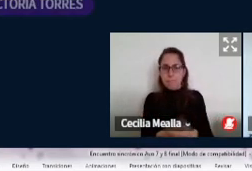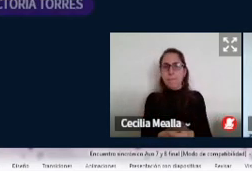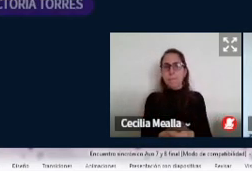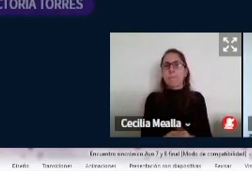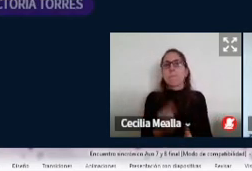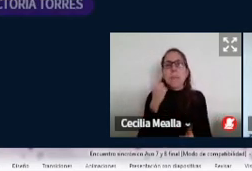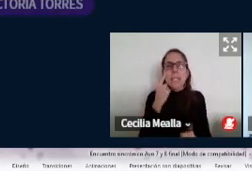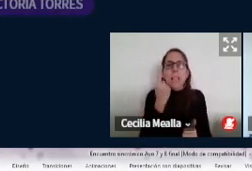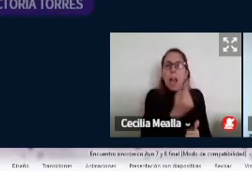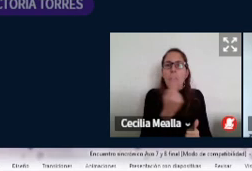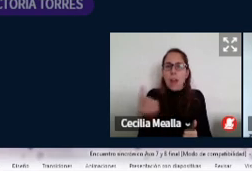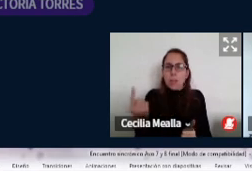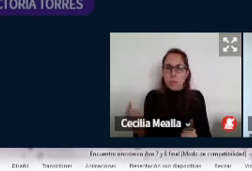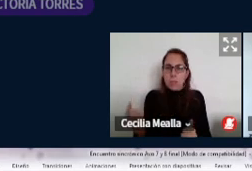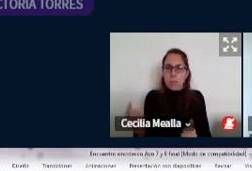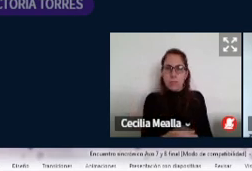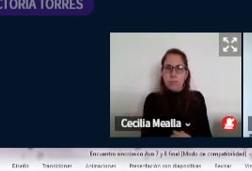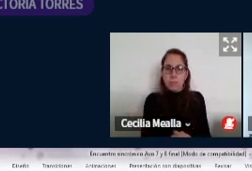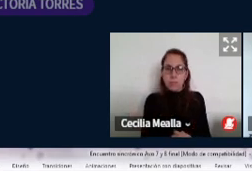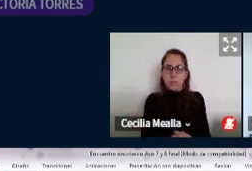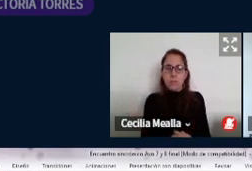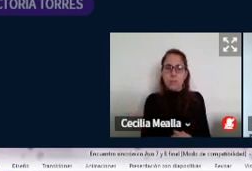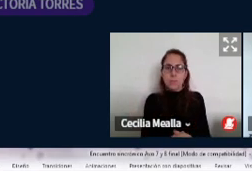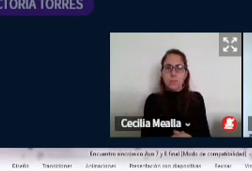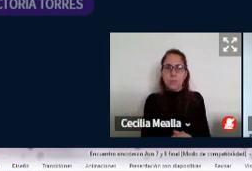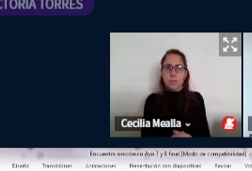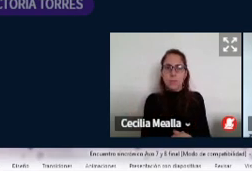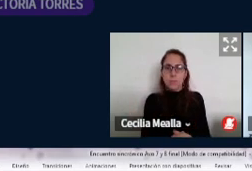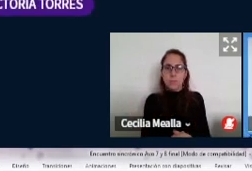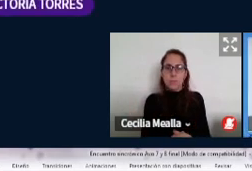Piensen en cada característica.